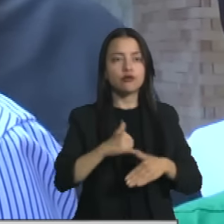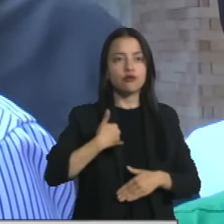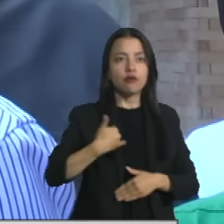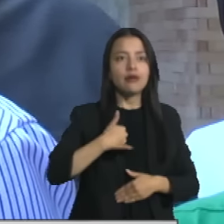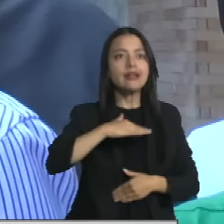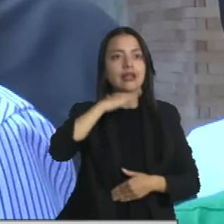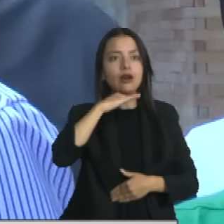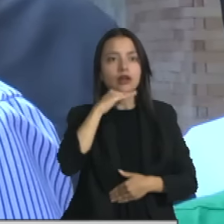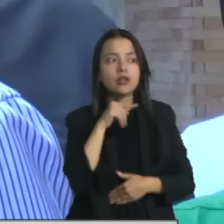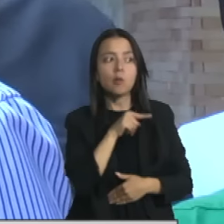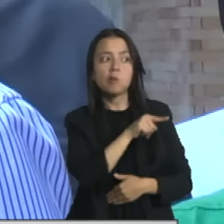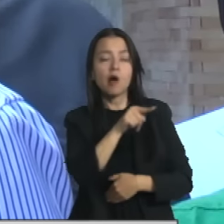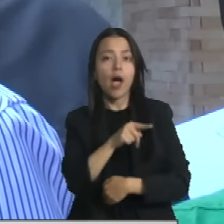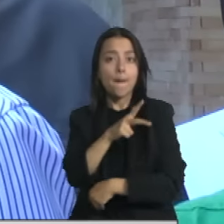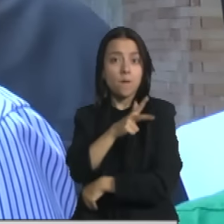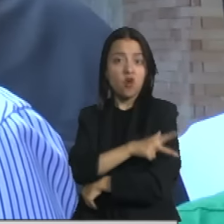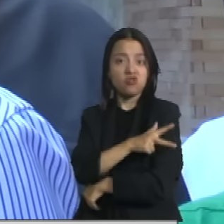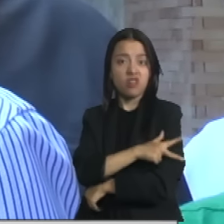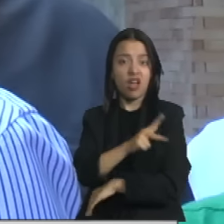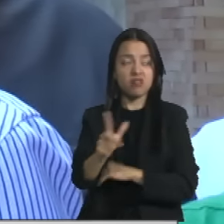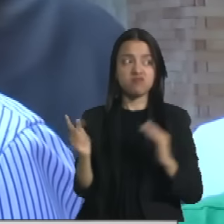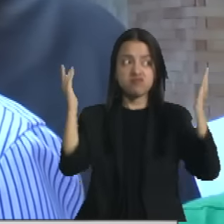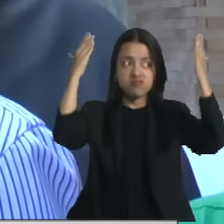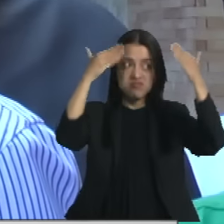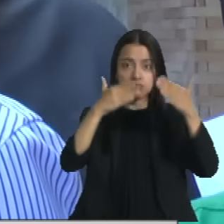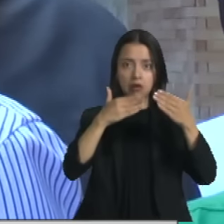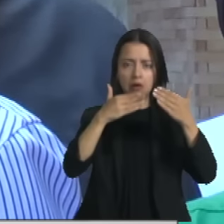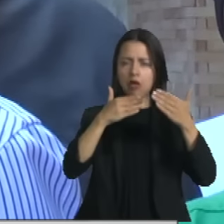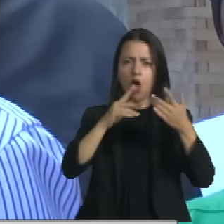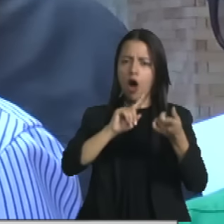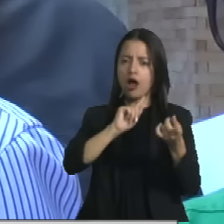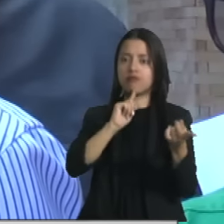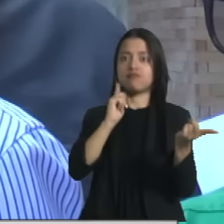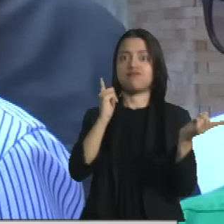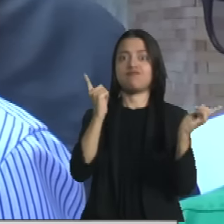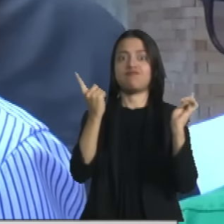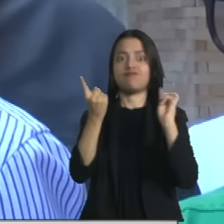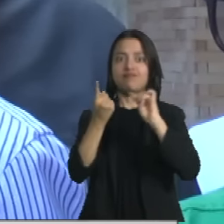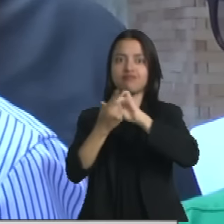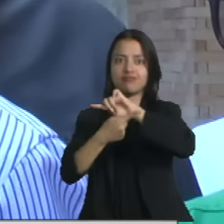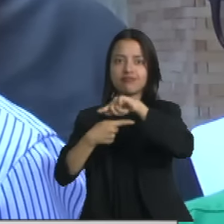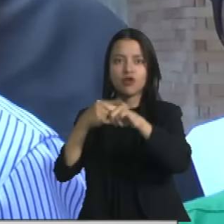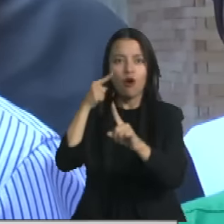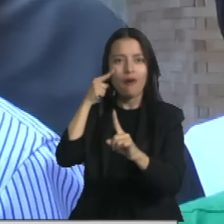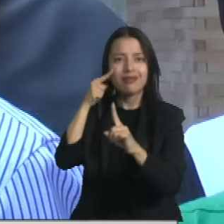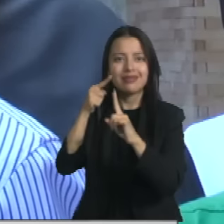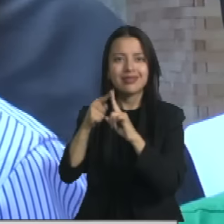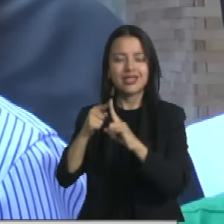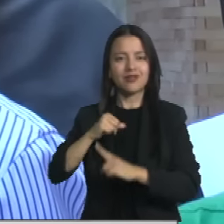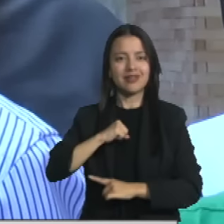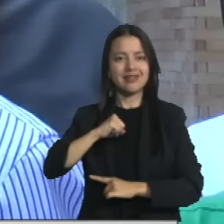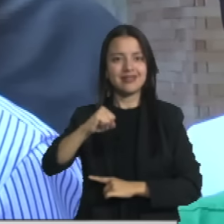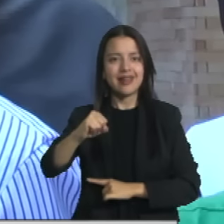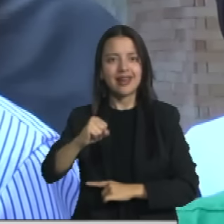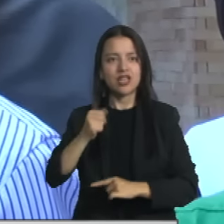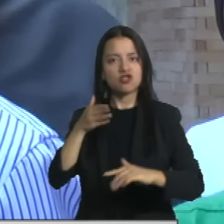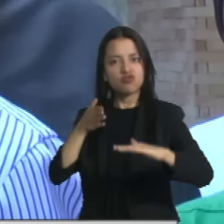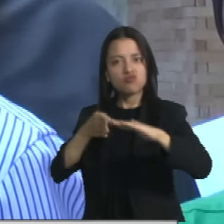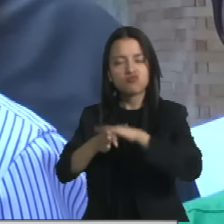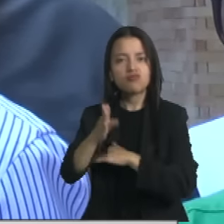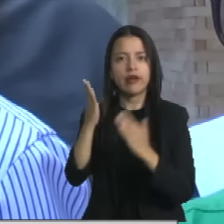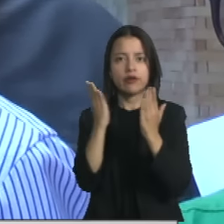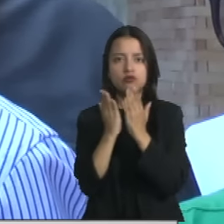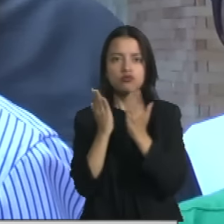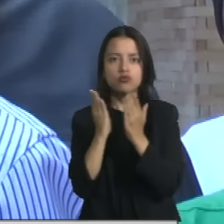jóvenes y adolescentes, ahora sea un predio que va a garantizar el derecho a la